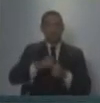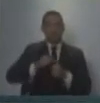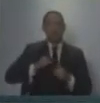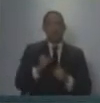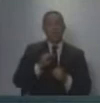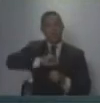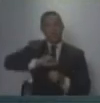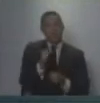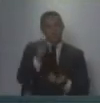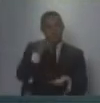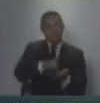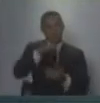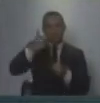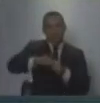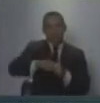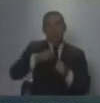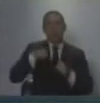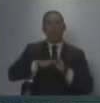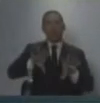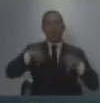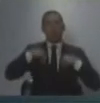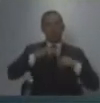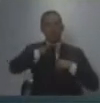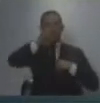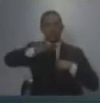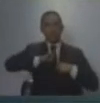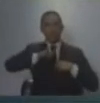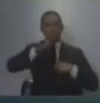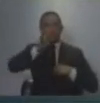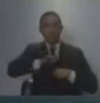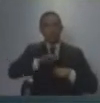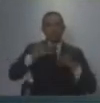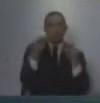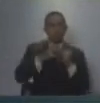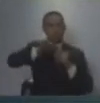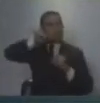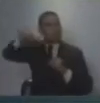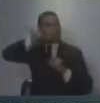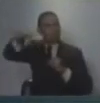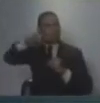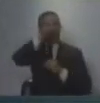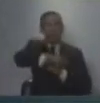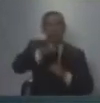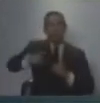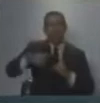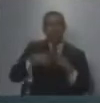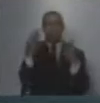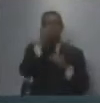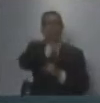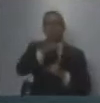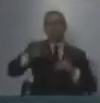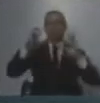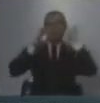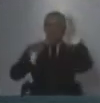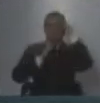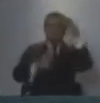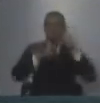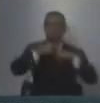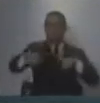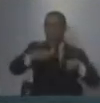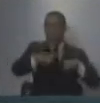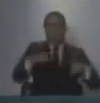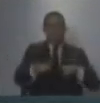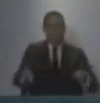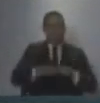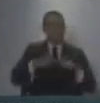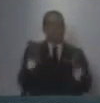comunidades atendiendo las denuncias de las personas. Más de 60.000 ciudadanos y ciudadanas fueron atendidos en esa institución en las diferentes